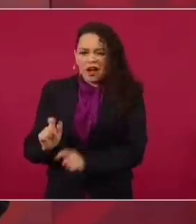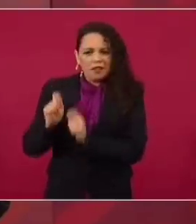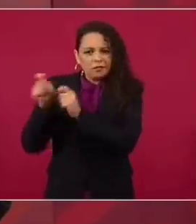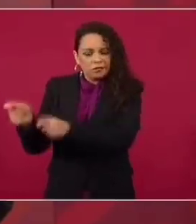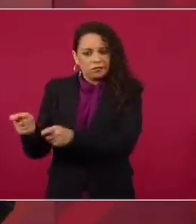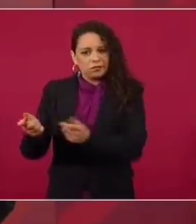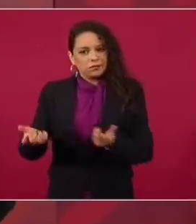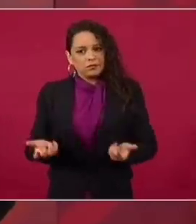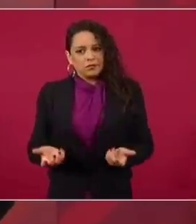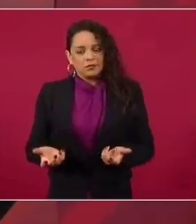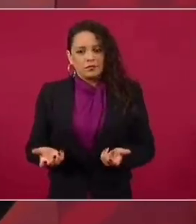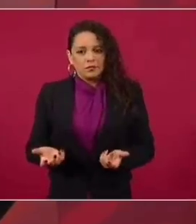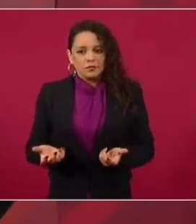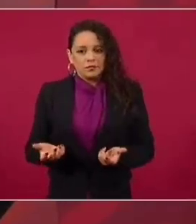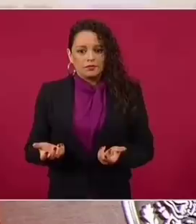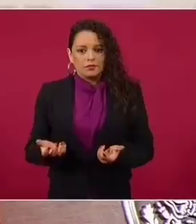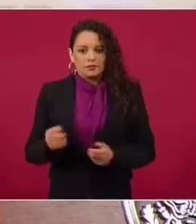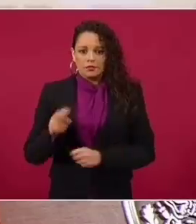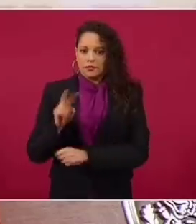Entonces,